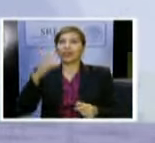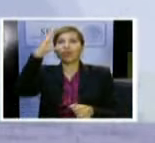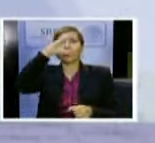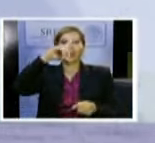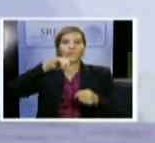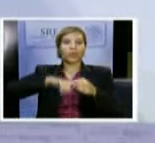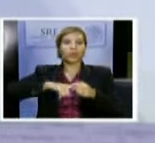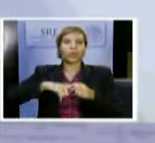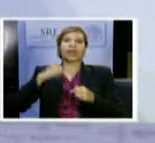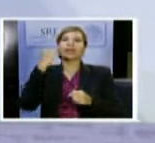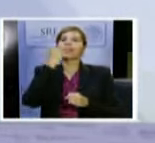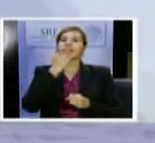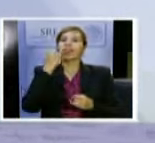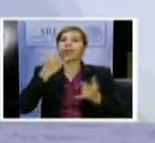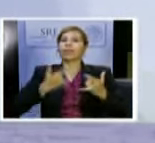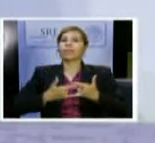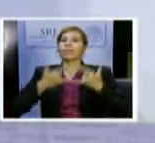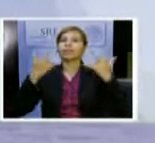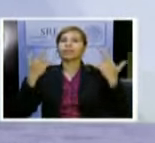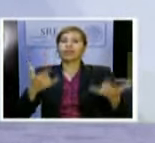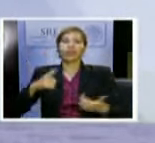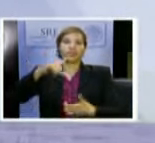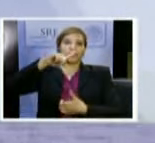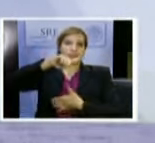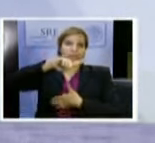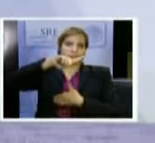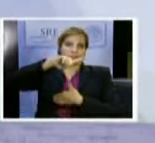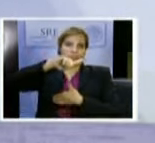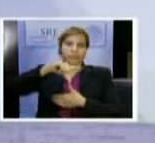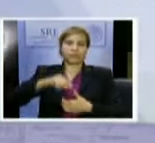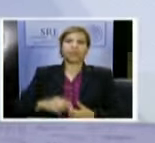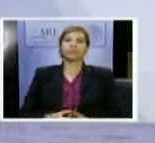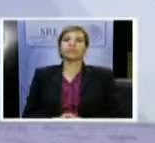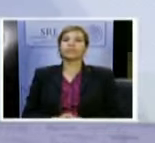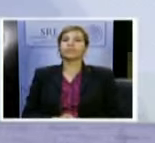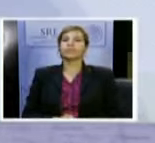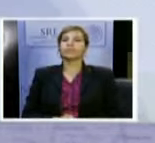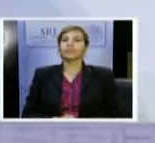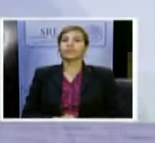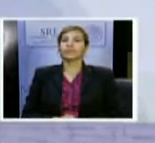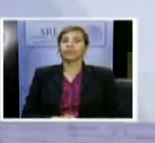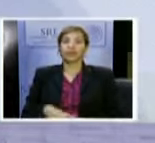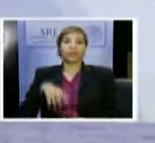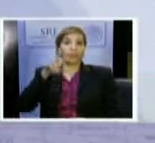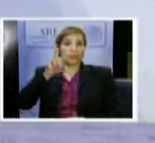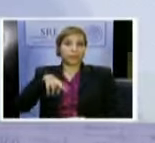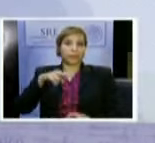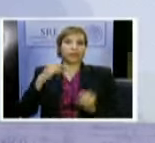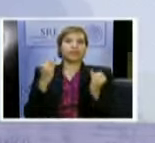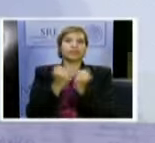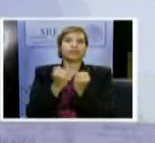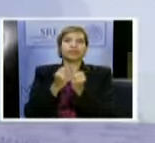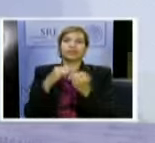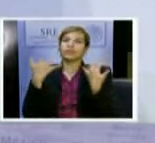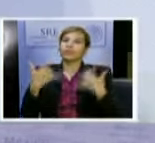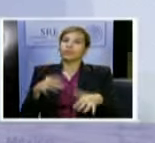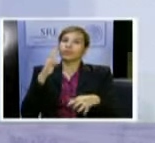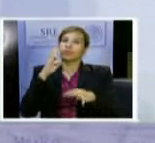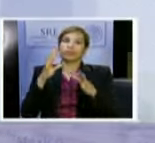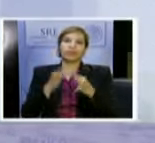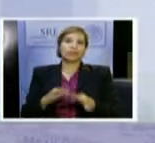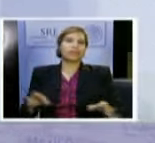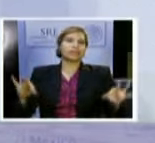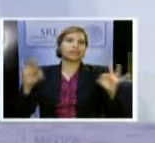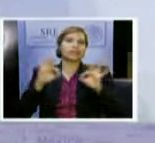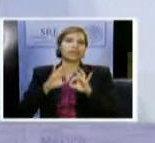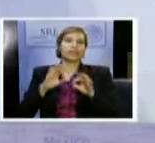idioma, historia, latinoamericano. Pero también y esta es una distinción que es